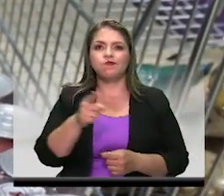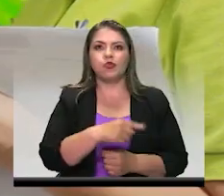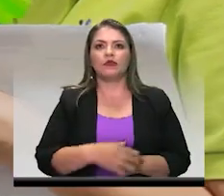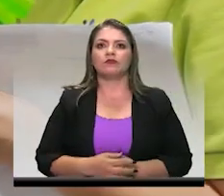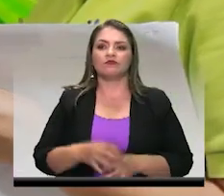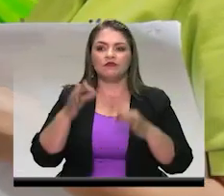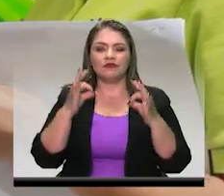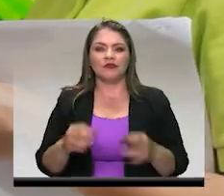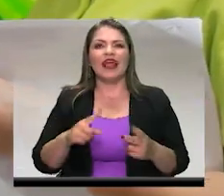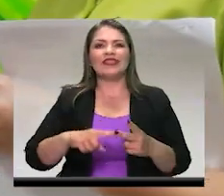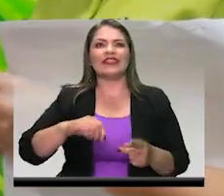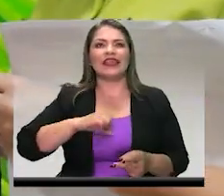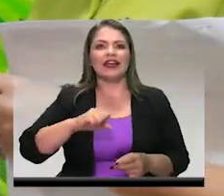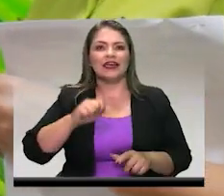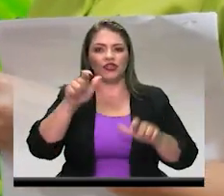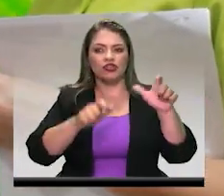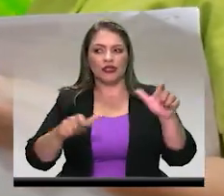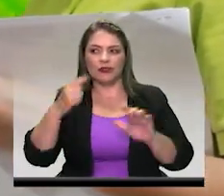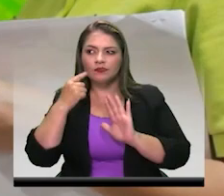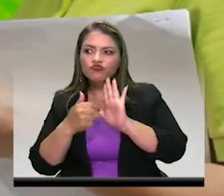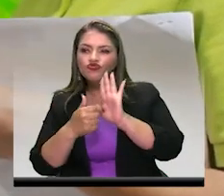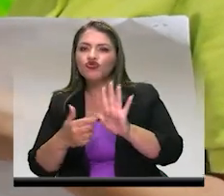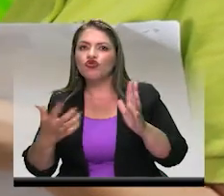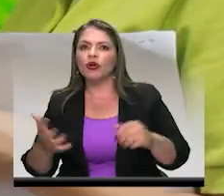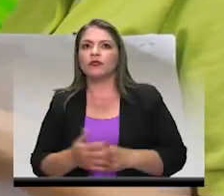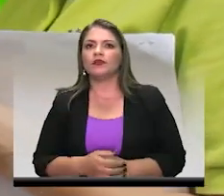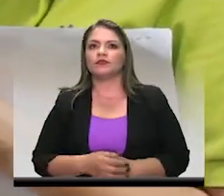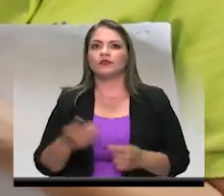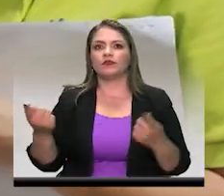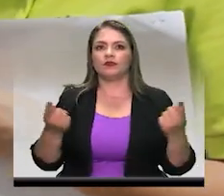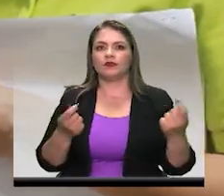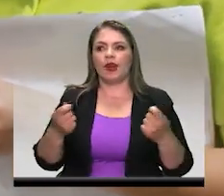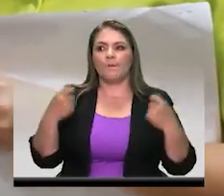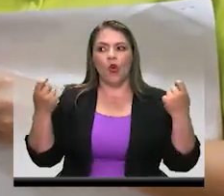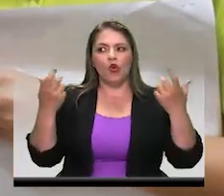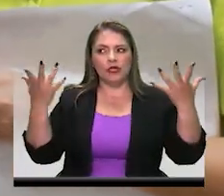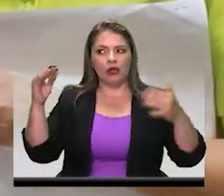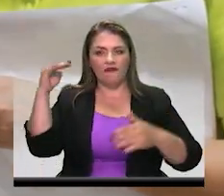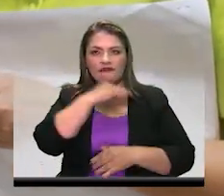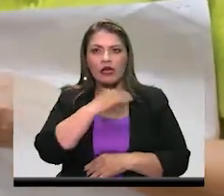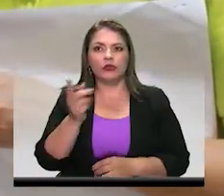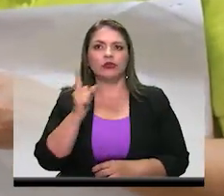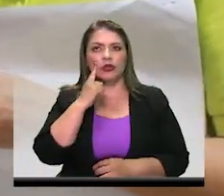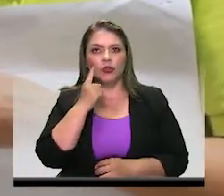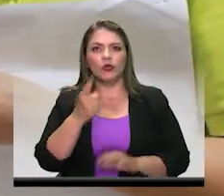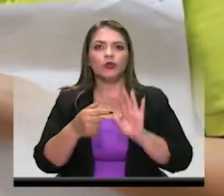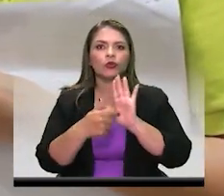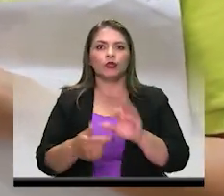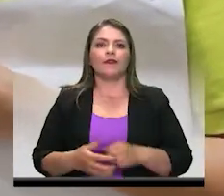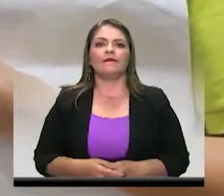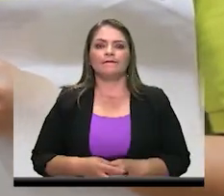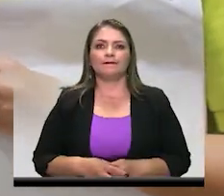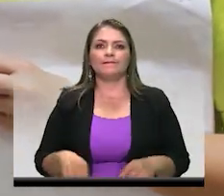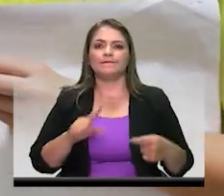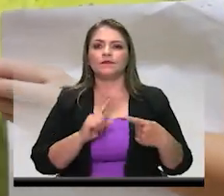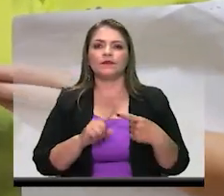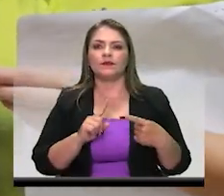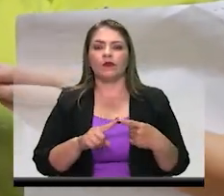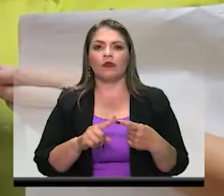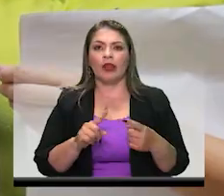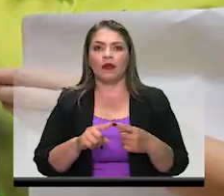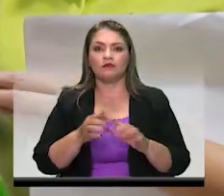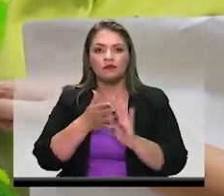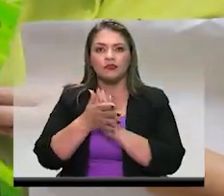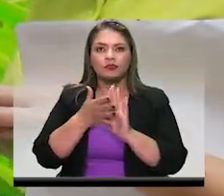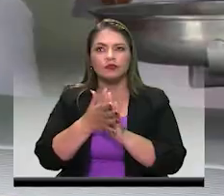los derechos de los consumidores y controlamos la publicidad engañosa. Una de las acciones consiste en verificación de los